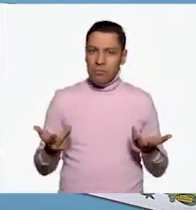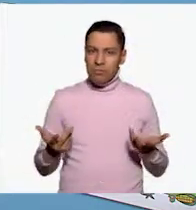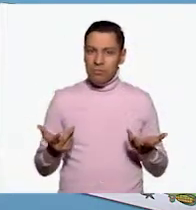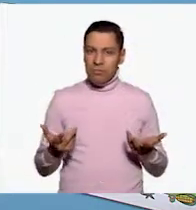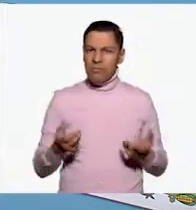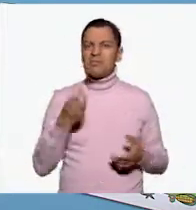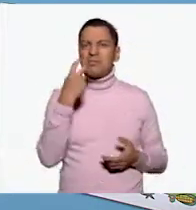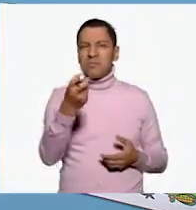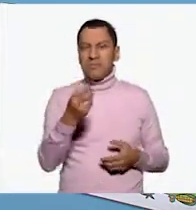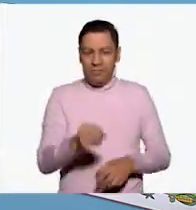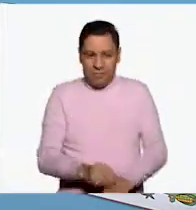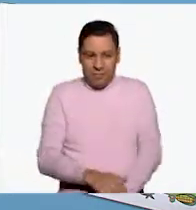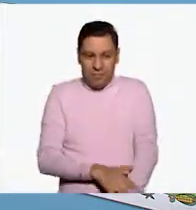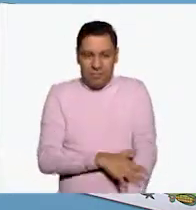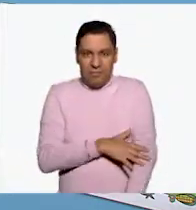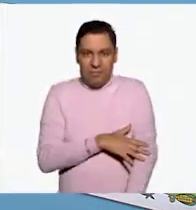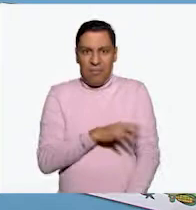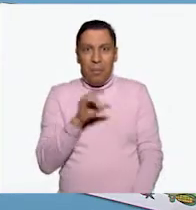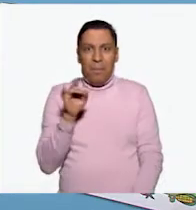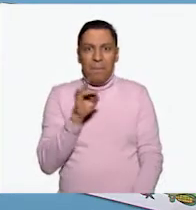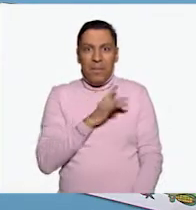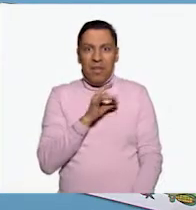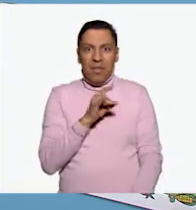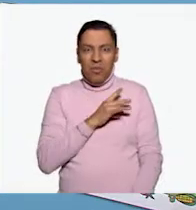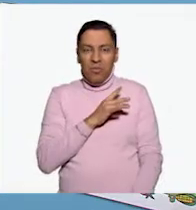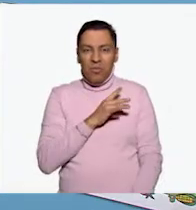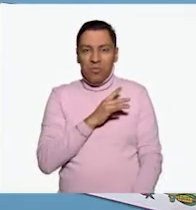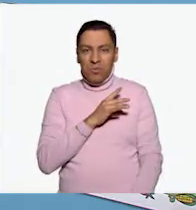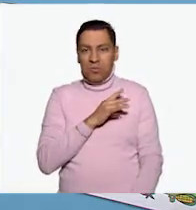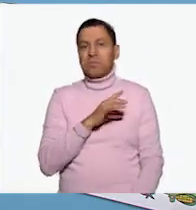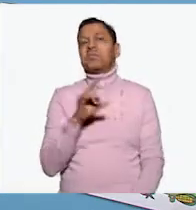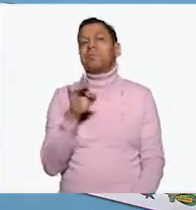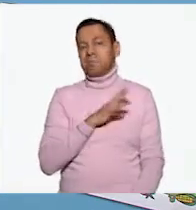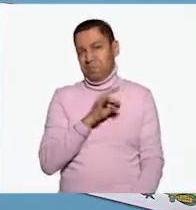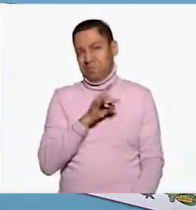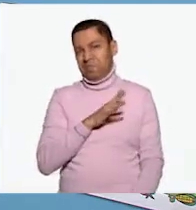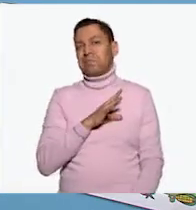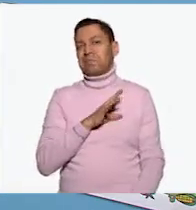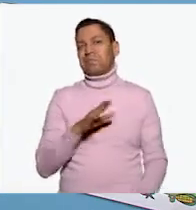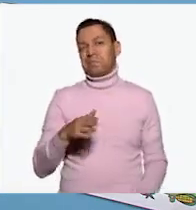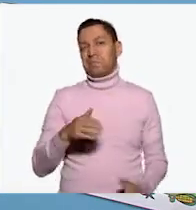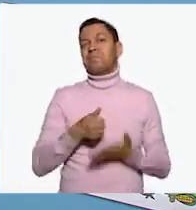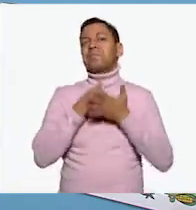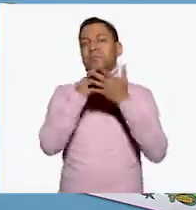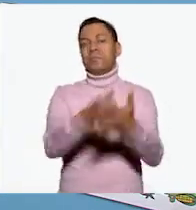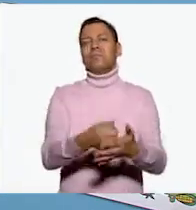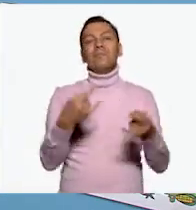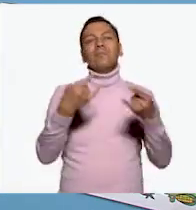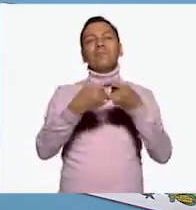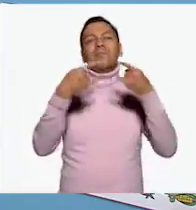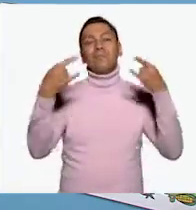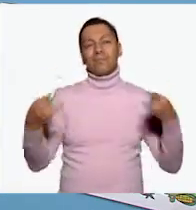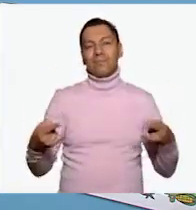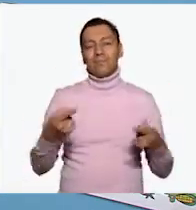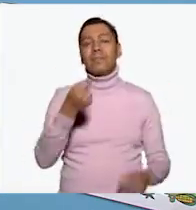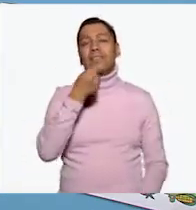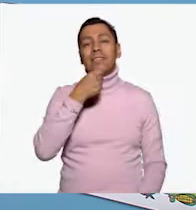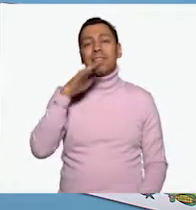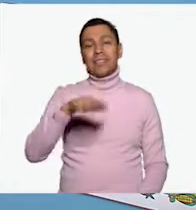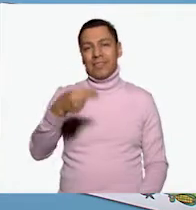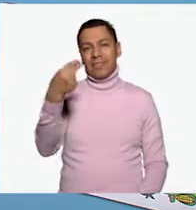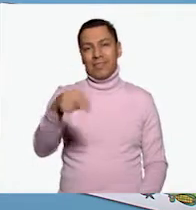emoción, el miedo. Para ella les tengo una historia perfecta. es la historia de una niña